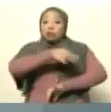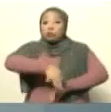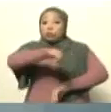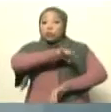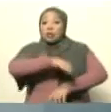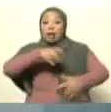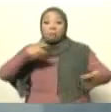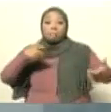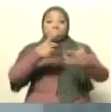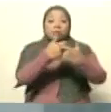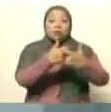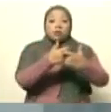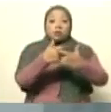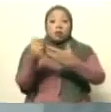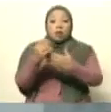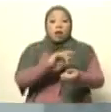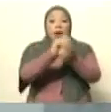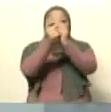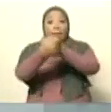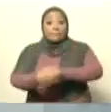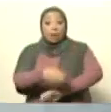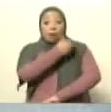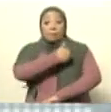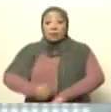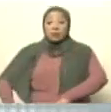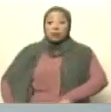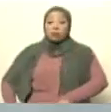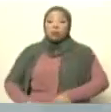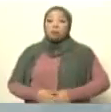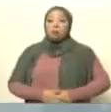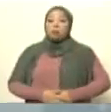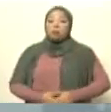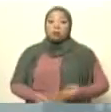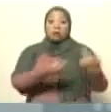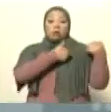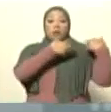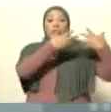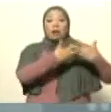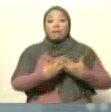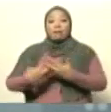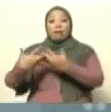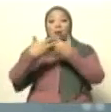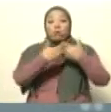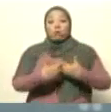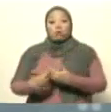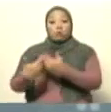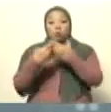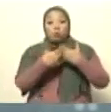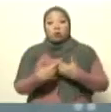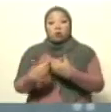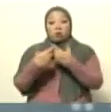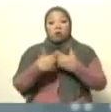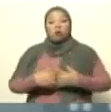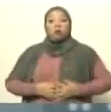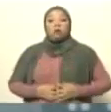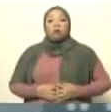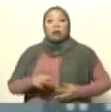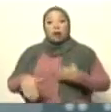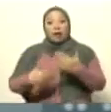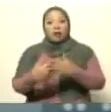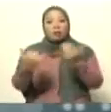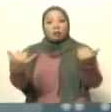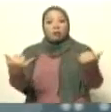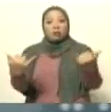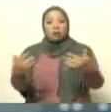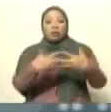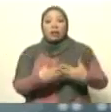Unidos, bajo el mando de Estados Unidos. aquí en algunos casos, hasta ese momento Estados